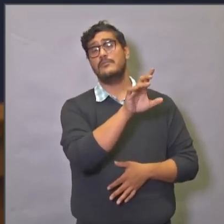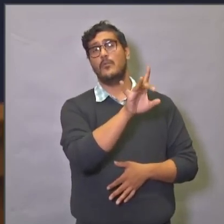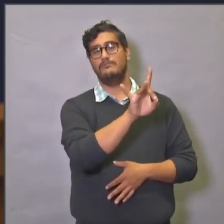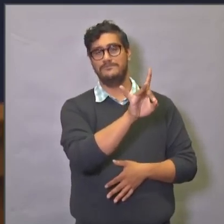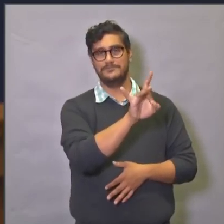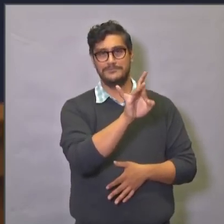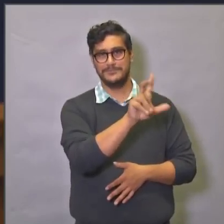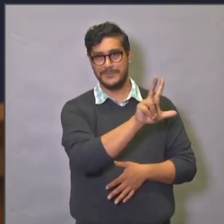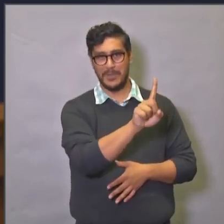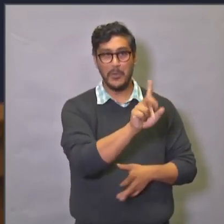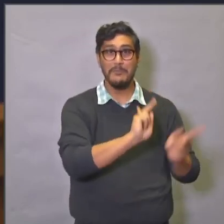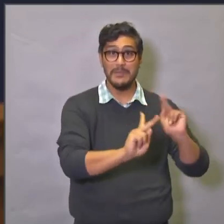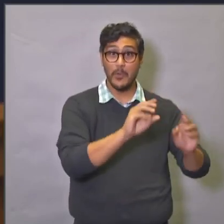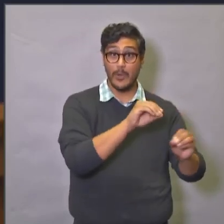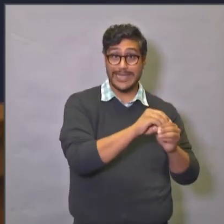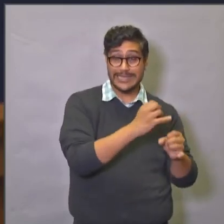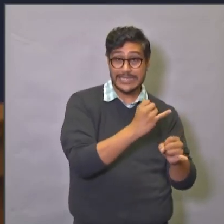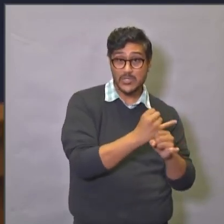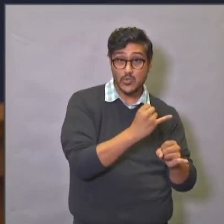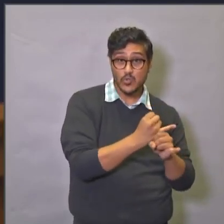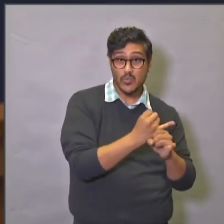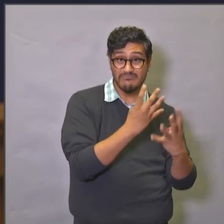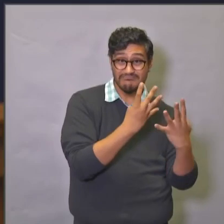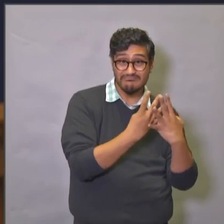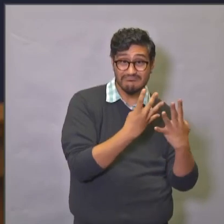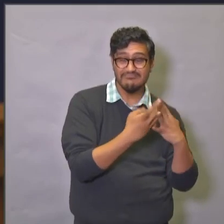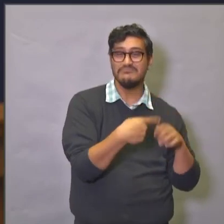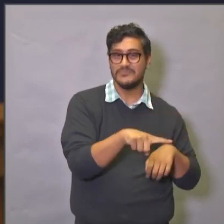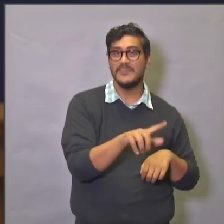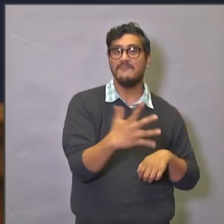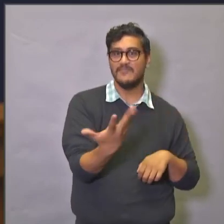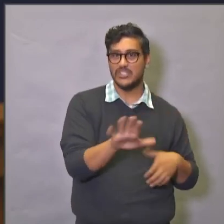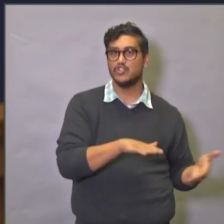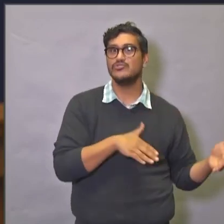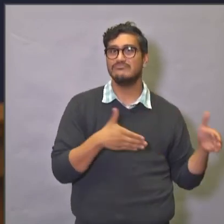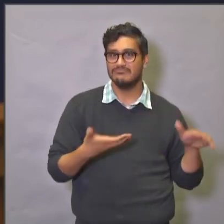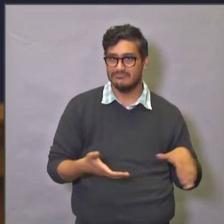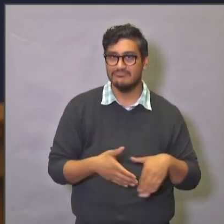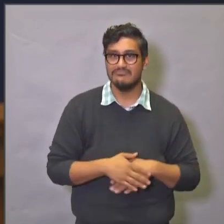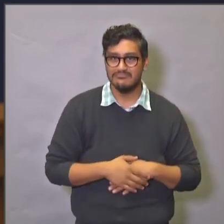entornos institucionales han fallecido a causas de COVID-19.